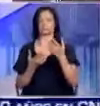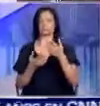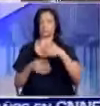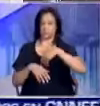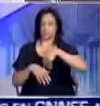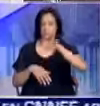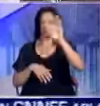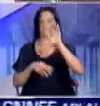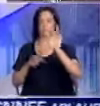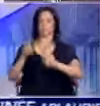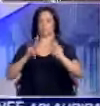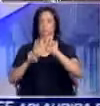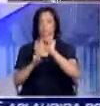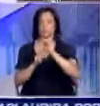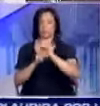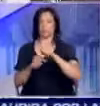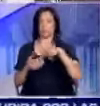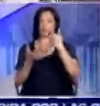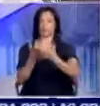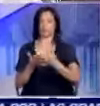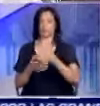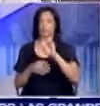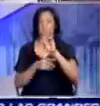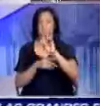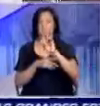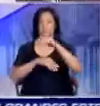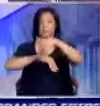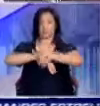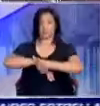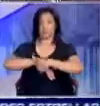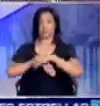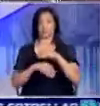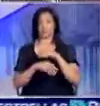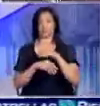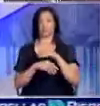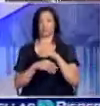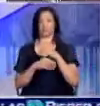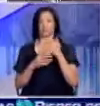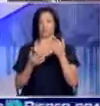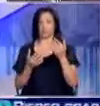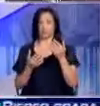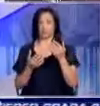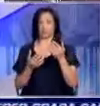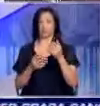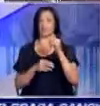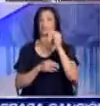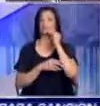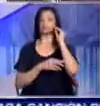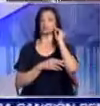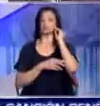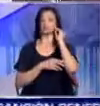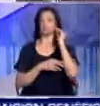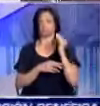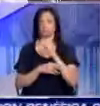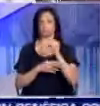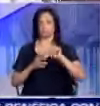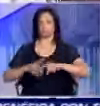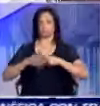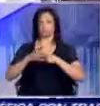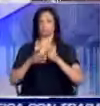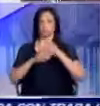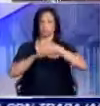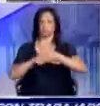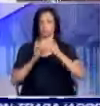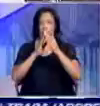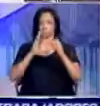despedir a las personas para que lleguen a las 7 de la noche a su casa y comienza el